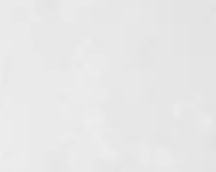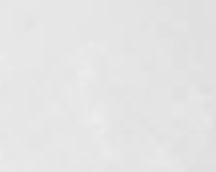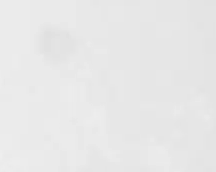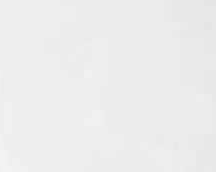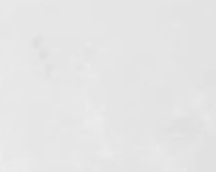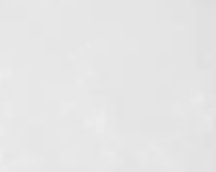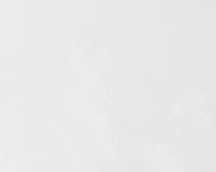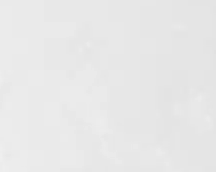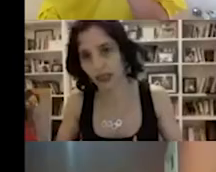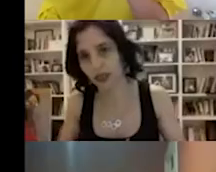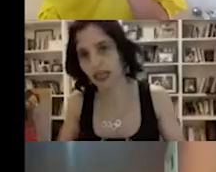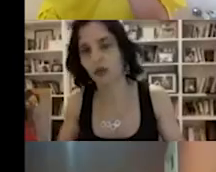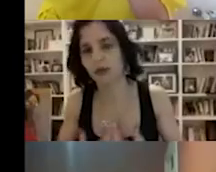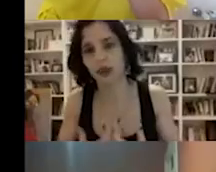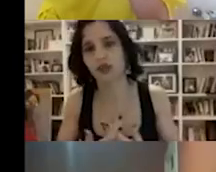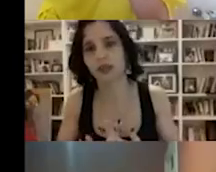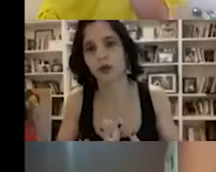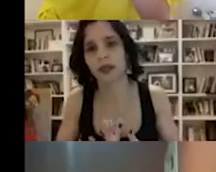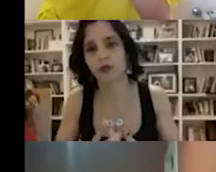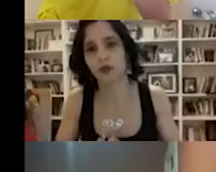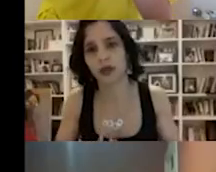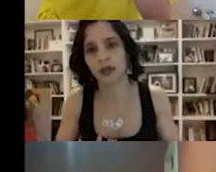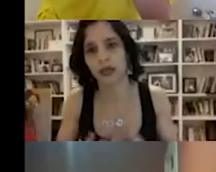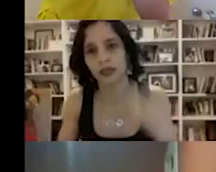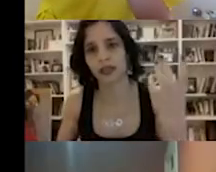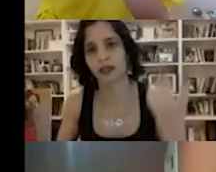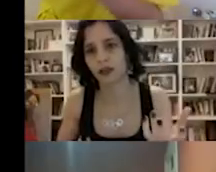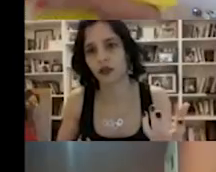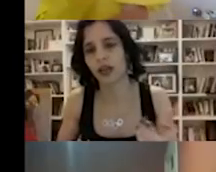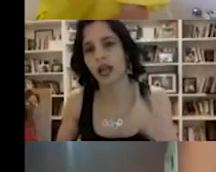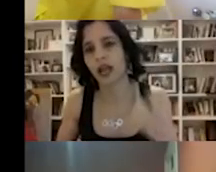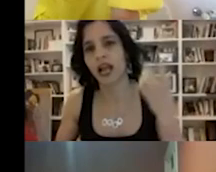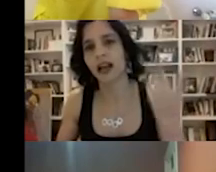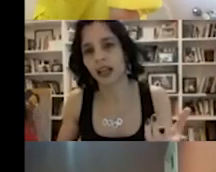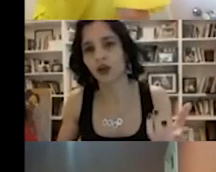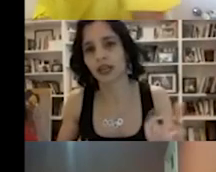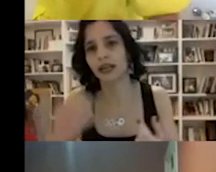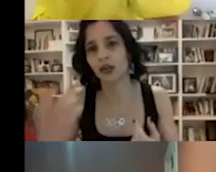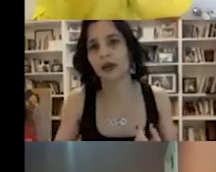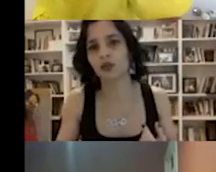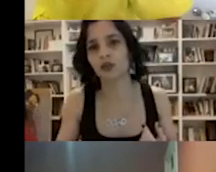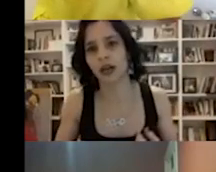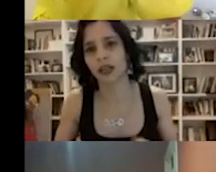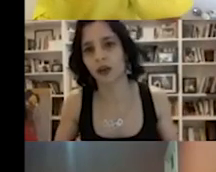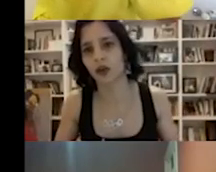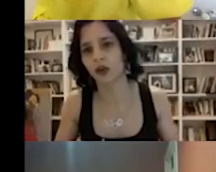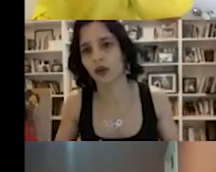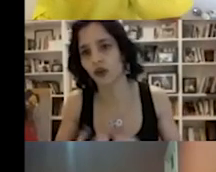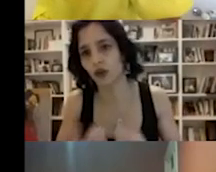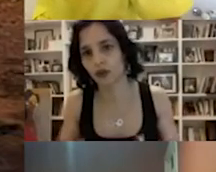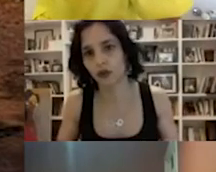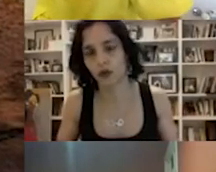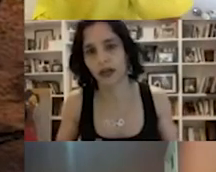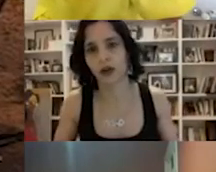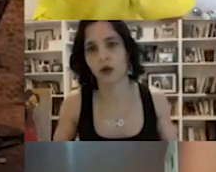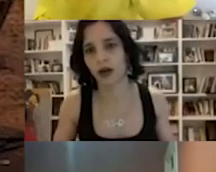Hay muchas dimensiones que explican la COVID, pero hay dos encuadres muy fuertes que tienen que ver con el riesgo sanitario versus el riesgo económico